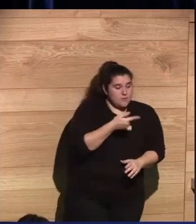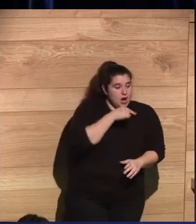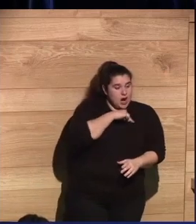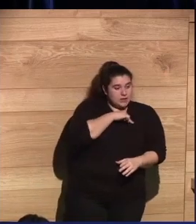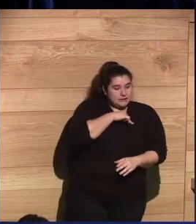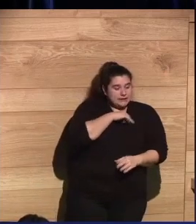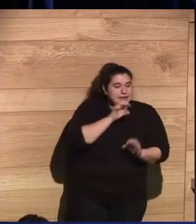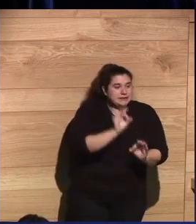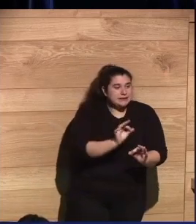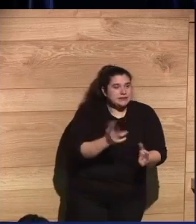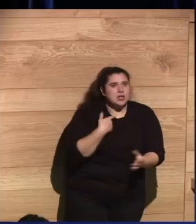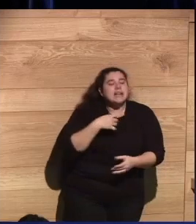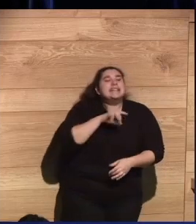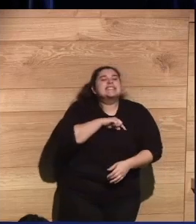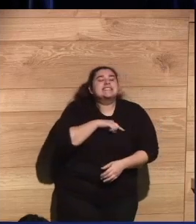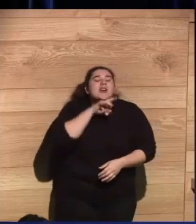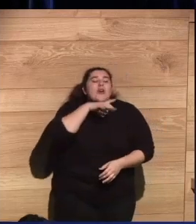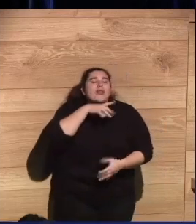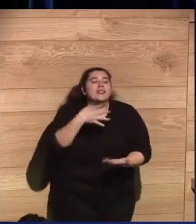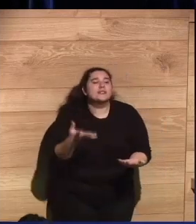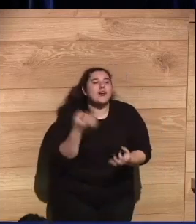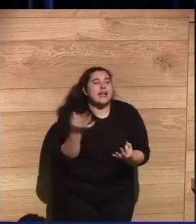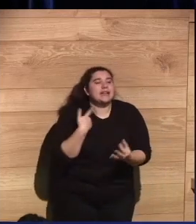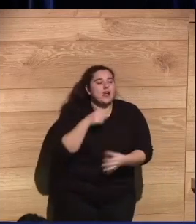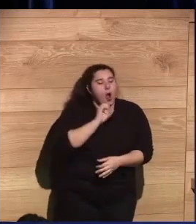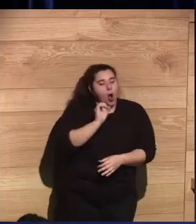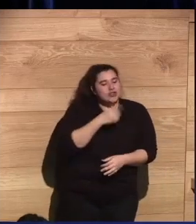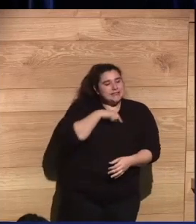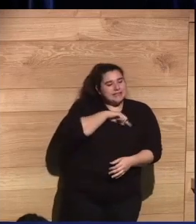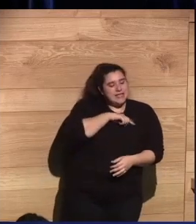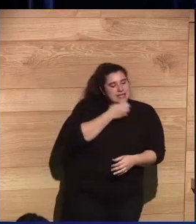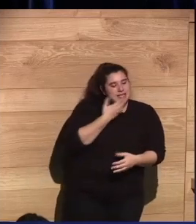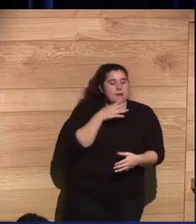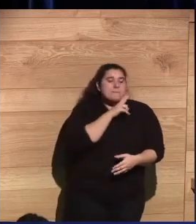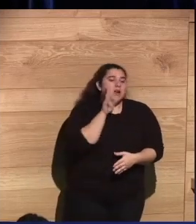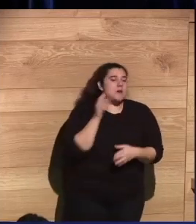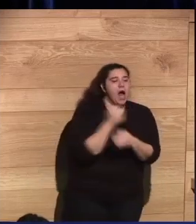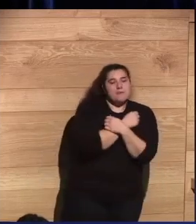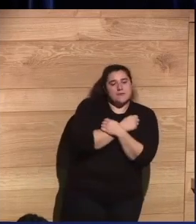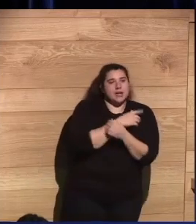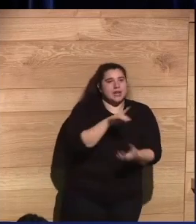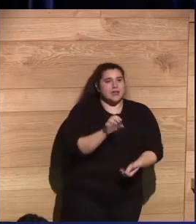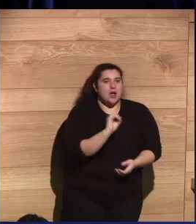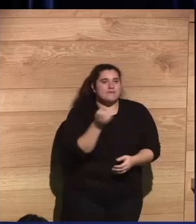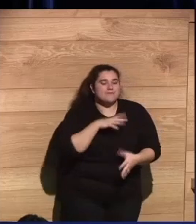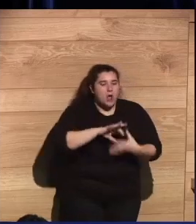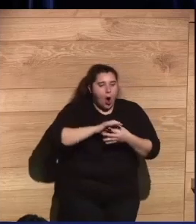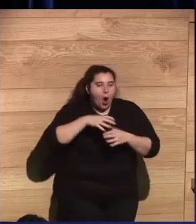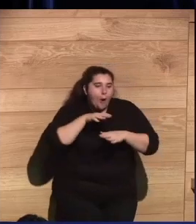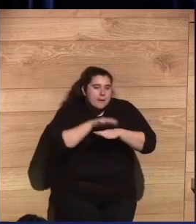sientes cuando estás contento? ¿Qué sientes cuando te abraza tu madre? ¿Qué sientes cuando estás jugando con tu mejor amigo? Esto que